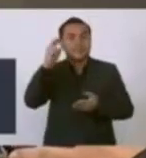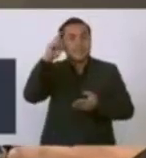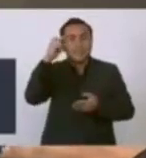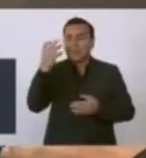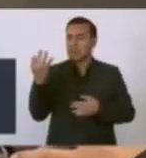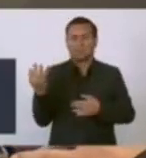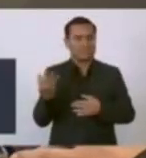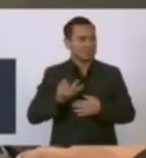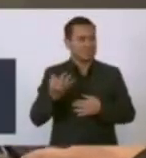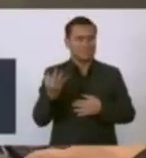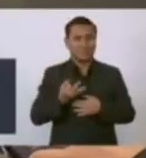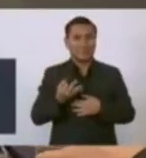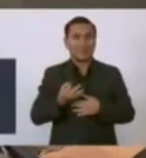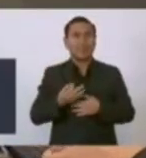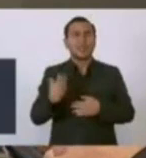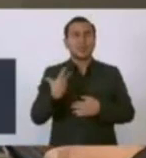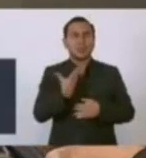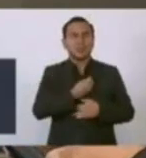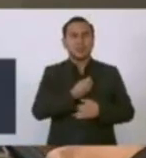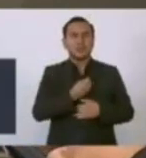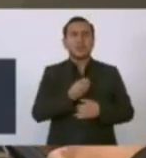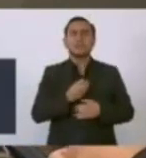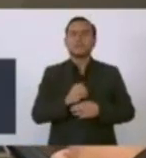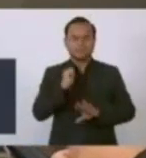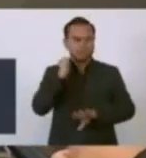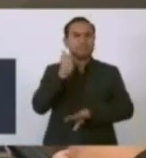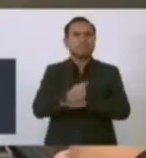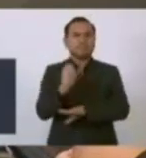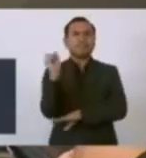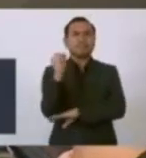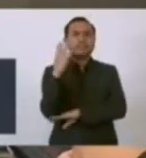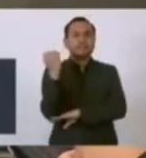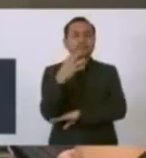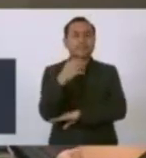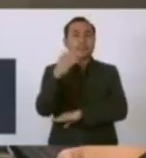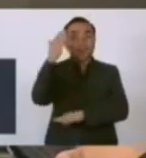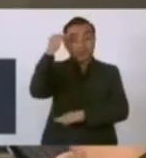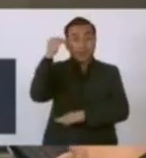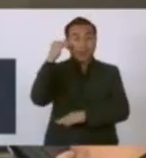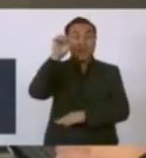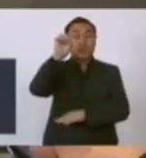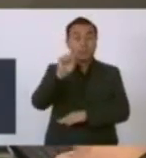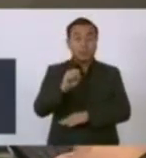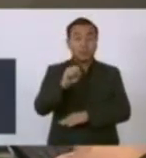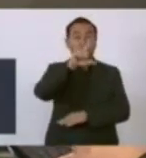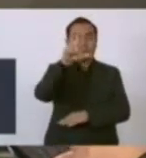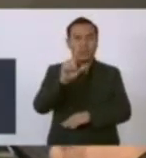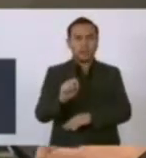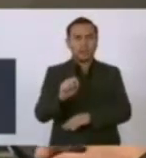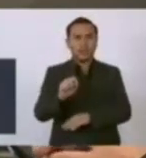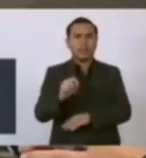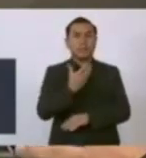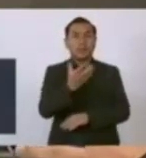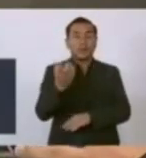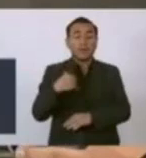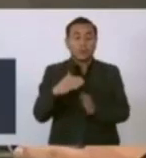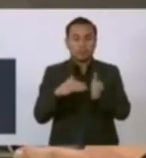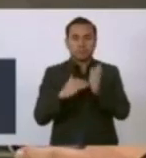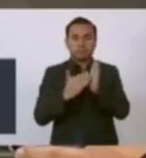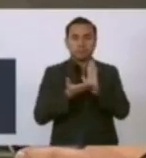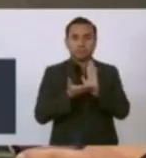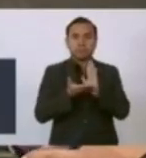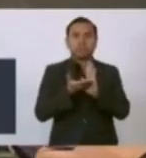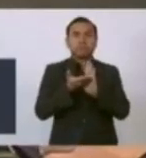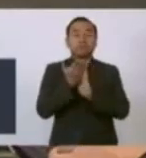necesario, etcétera, y sin embargo lo hicimos. Cuando Corea del Sur e Italia empezaron a presentar una alta cantidad